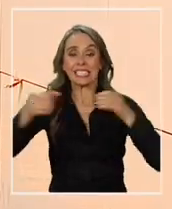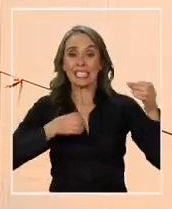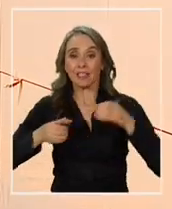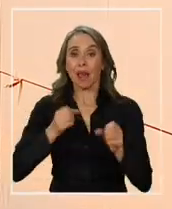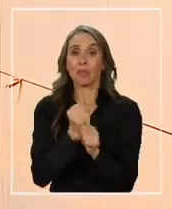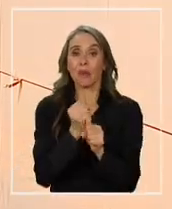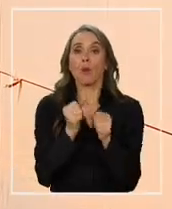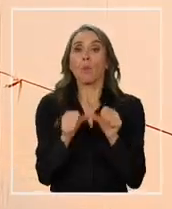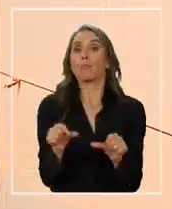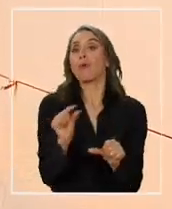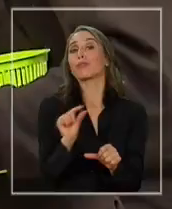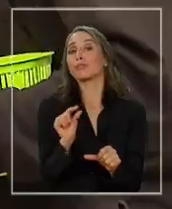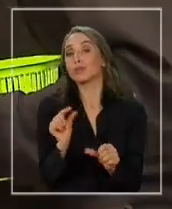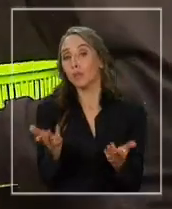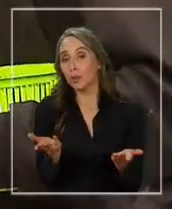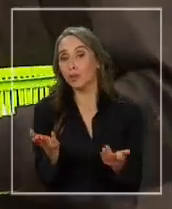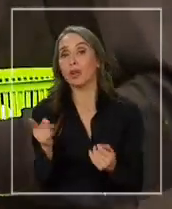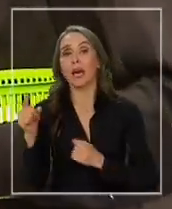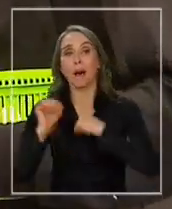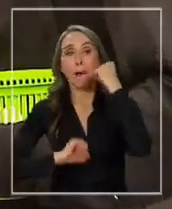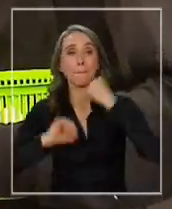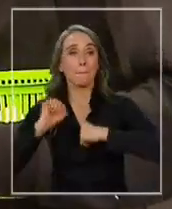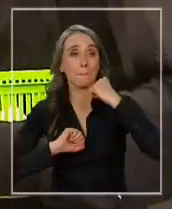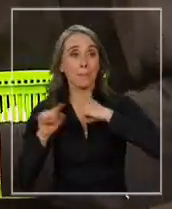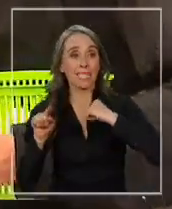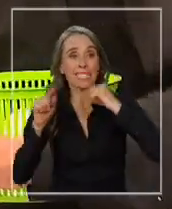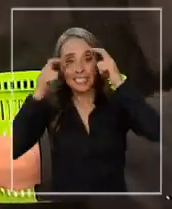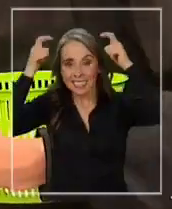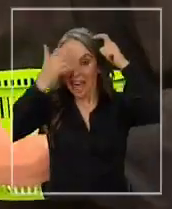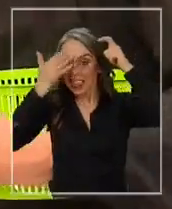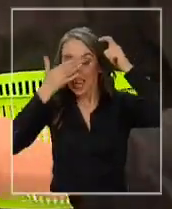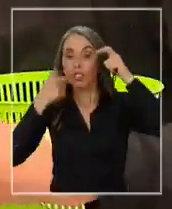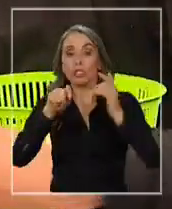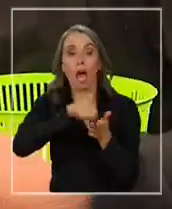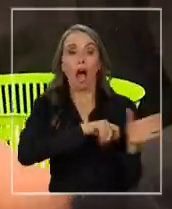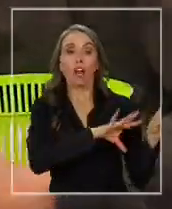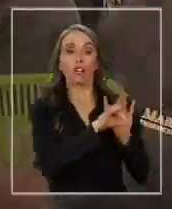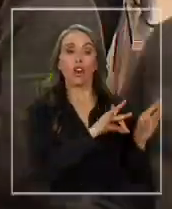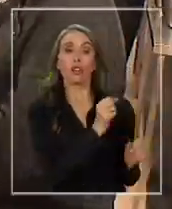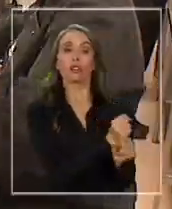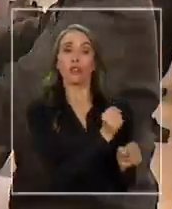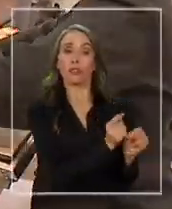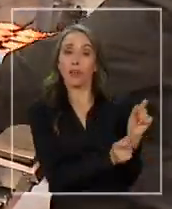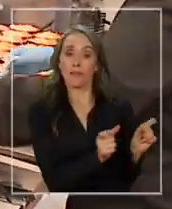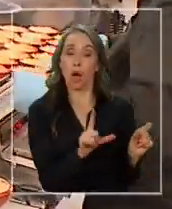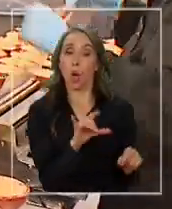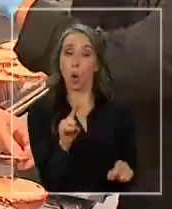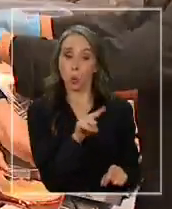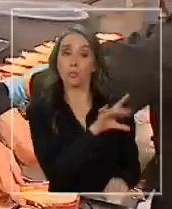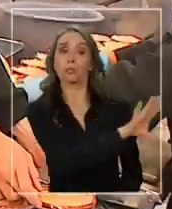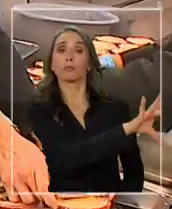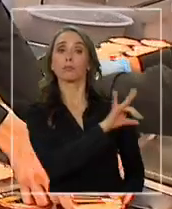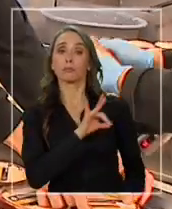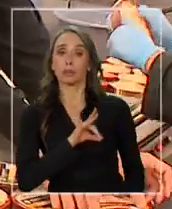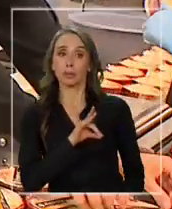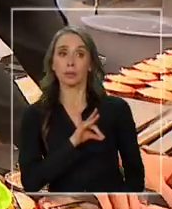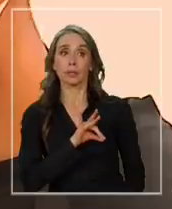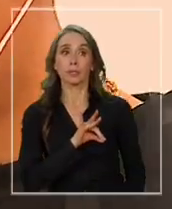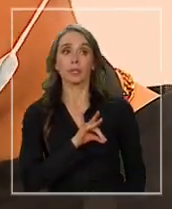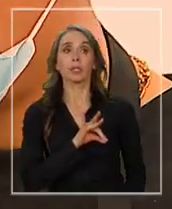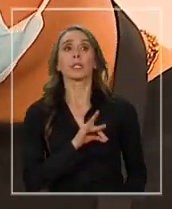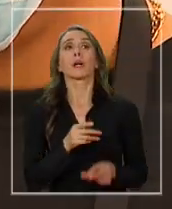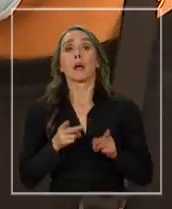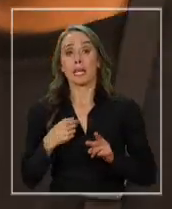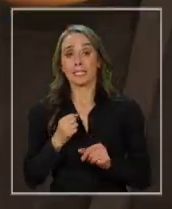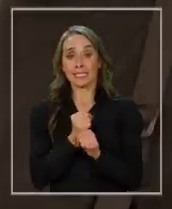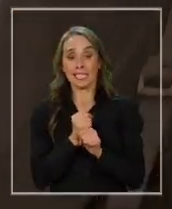los empleos temporales, como el caso de esta empresa, que ya tiene contratado a algunos trabajadores. Luis es uno de ellos y lo ve como una puerta